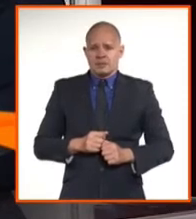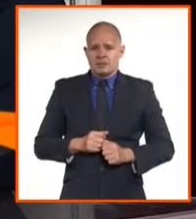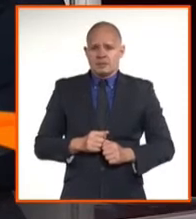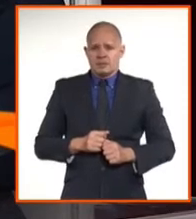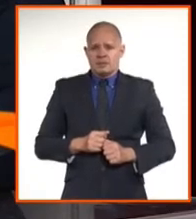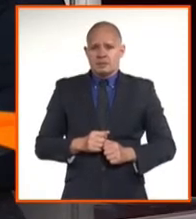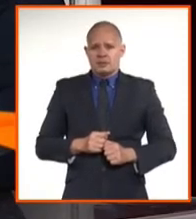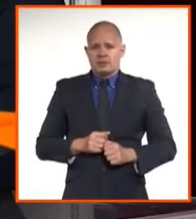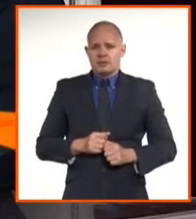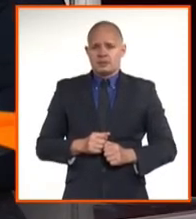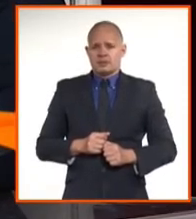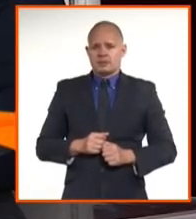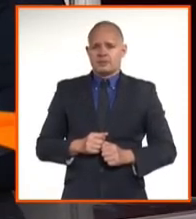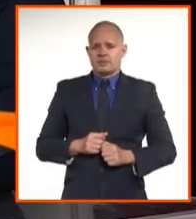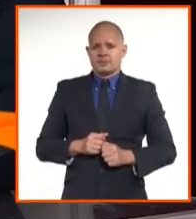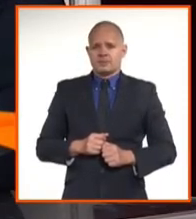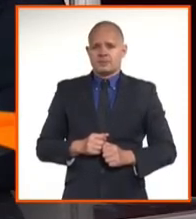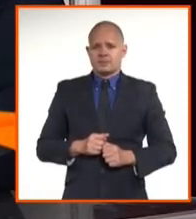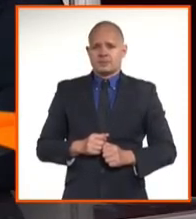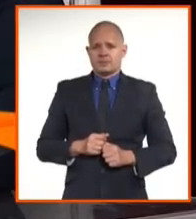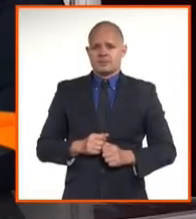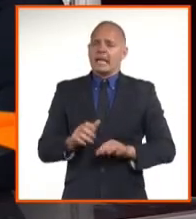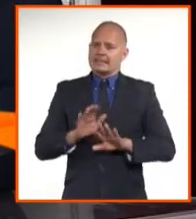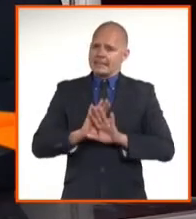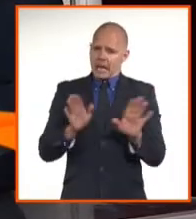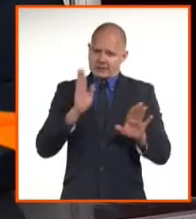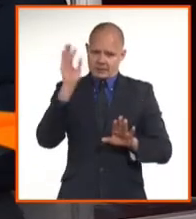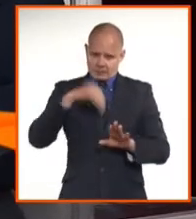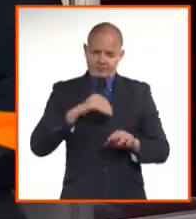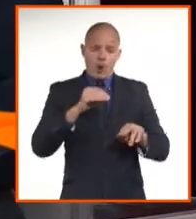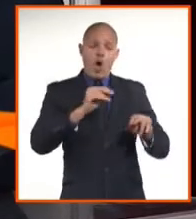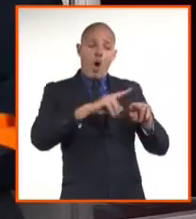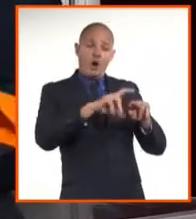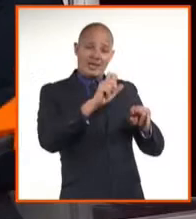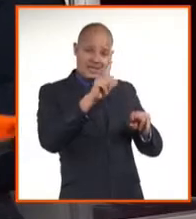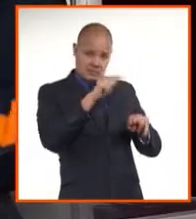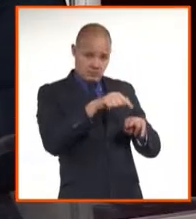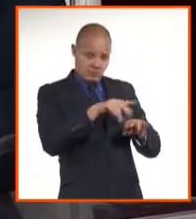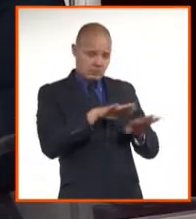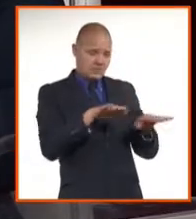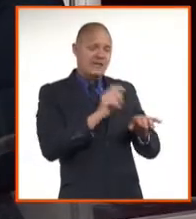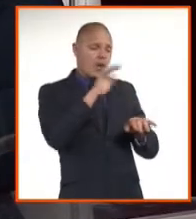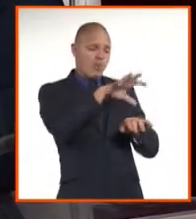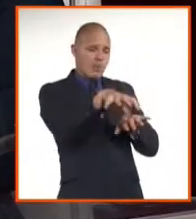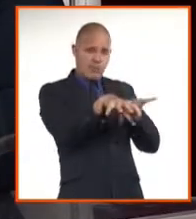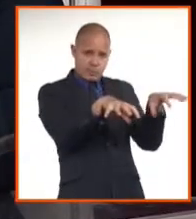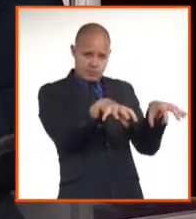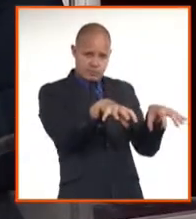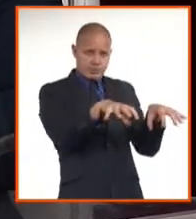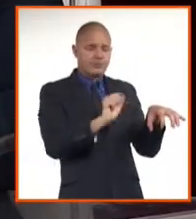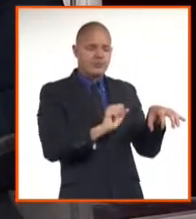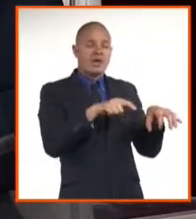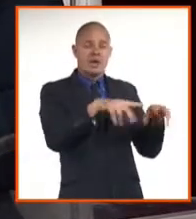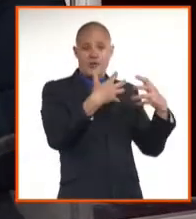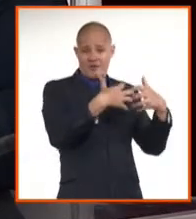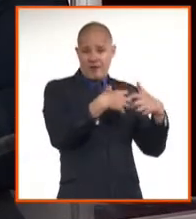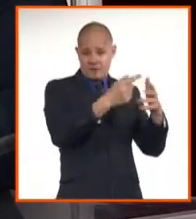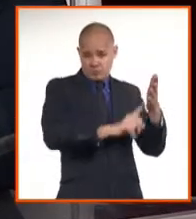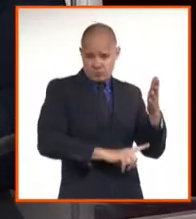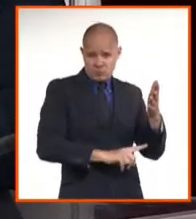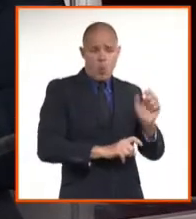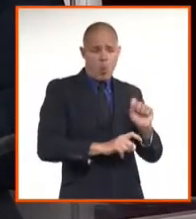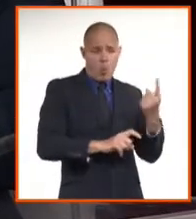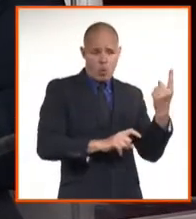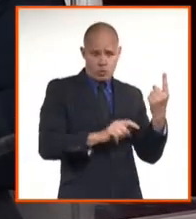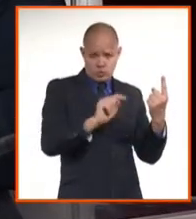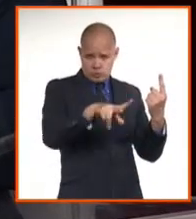decía, fue un bloque, bueno, que sufrió un accidente. Los antecedentes y en qué momento nos encontramos. El mantenimiento de ese bloque, bueno, se había